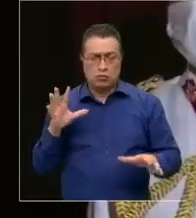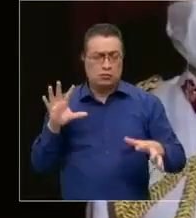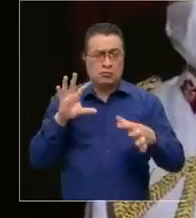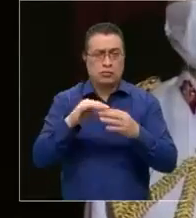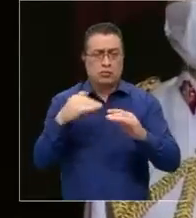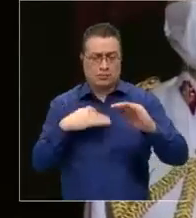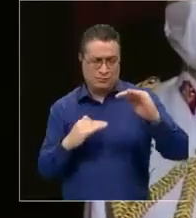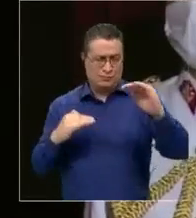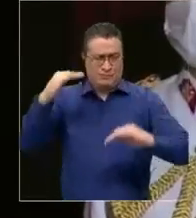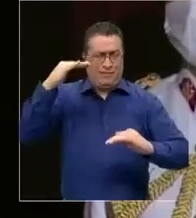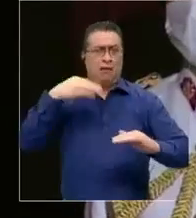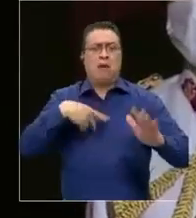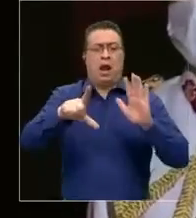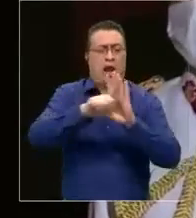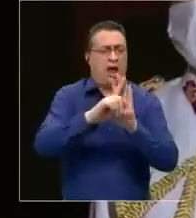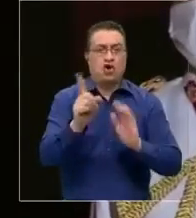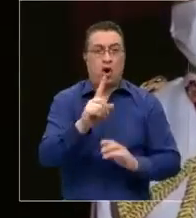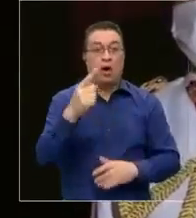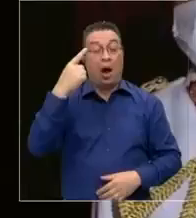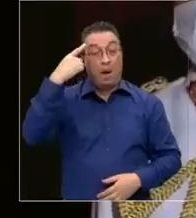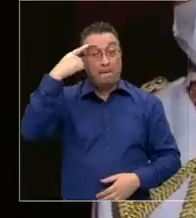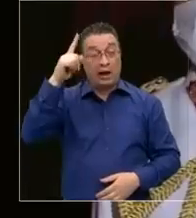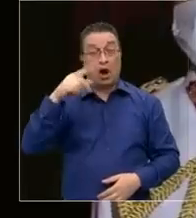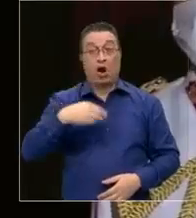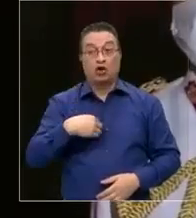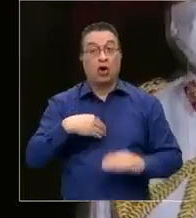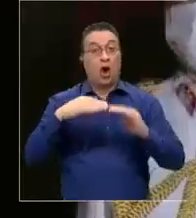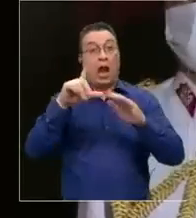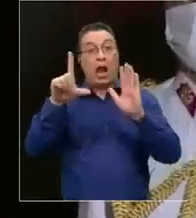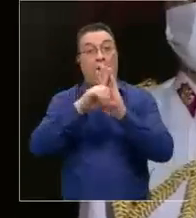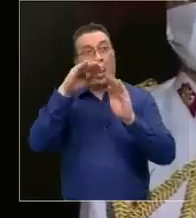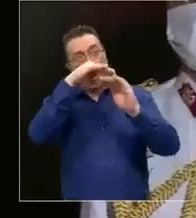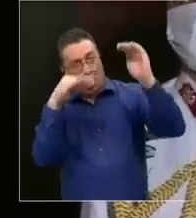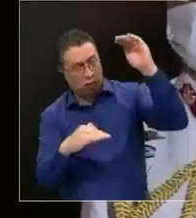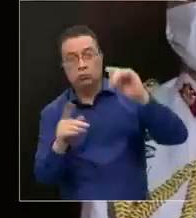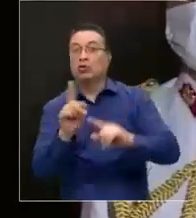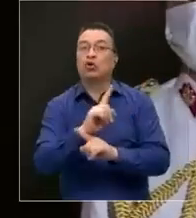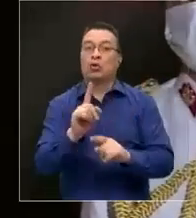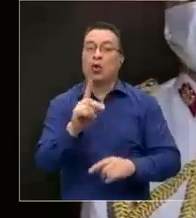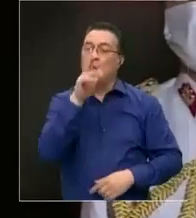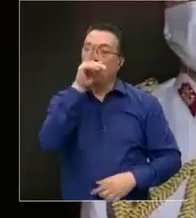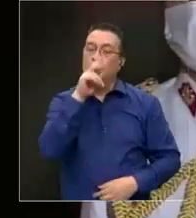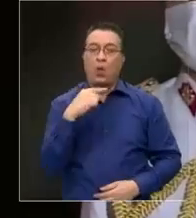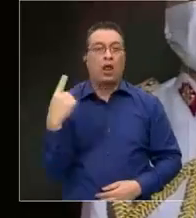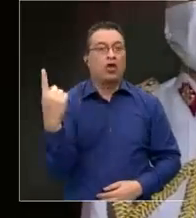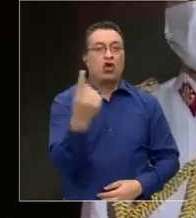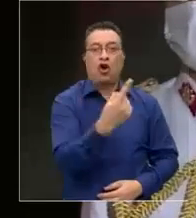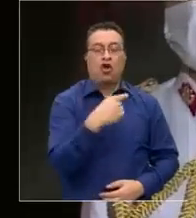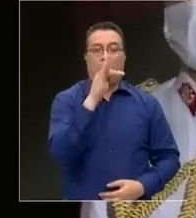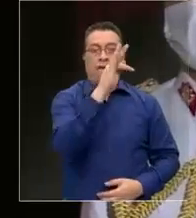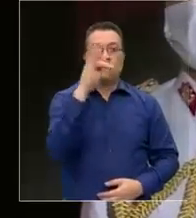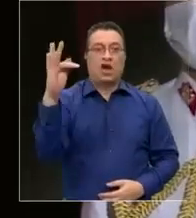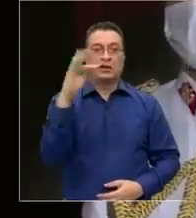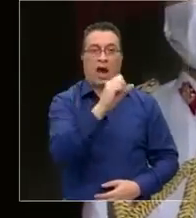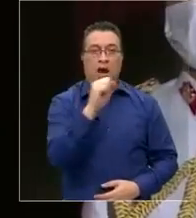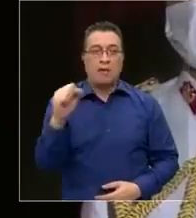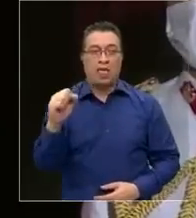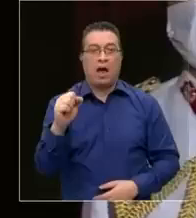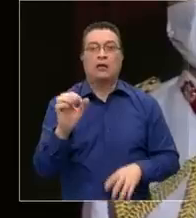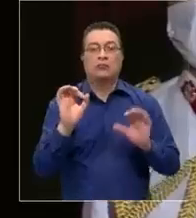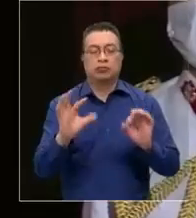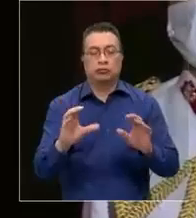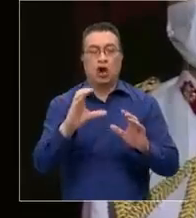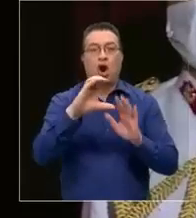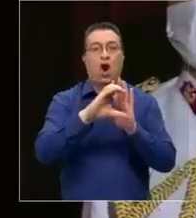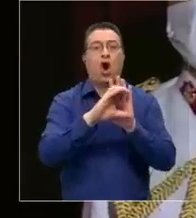por sobre la ley, pero tampoco me corresponde que esté por debajo de la ley. Al igual que todos los miembros de las Fuerzas Armadas, sujetos al